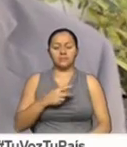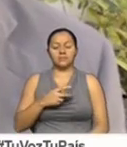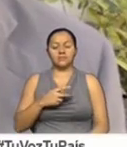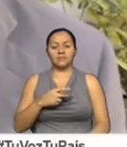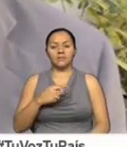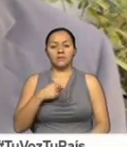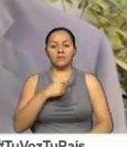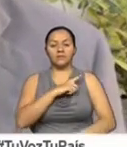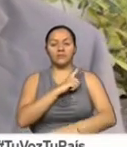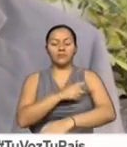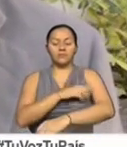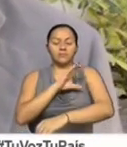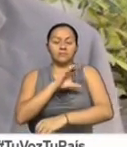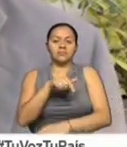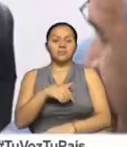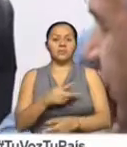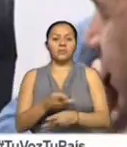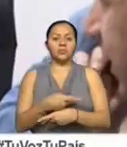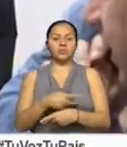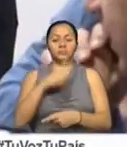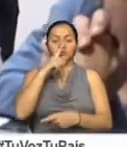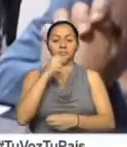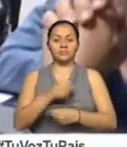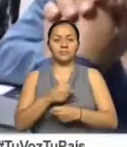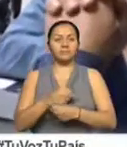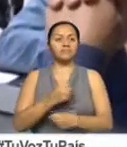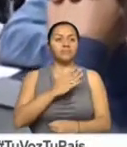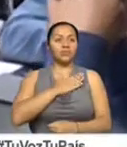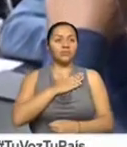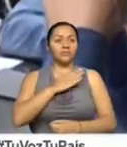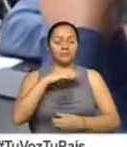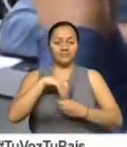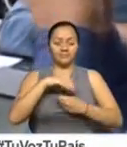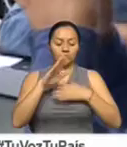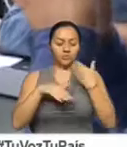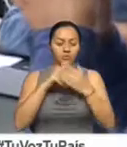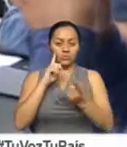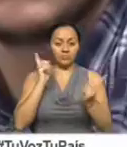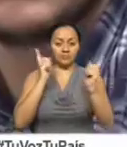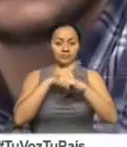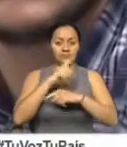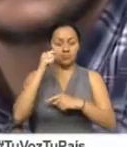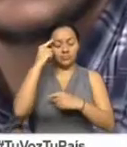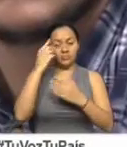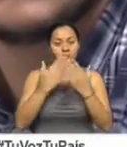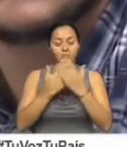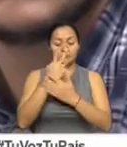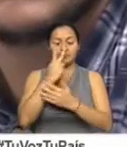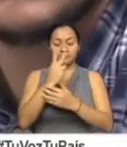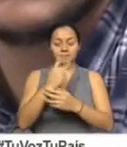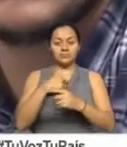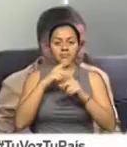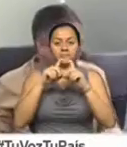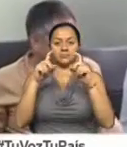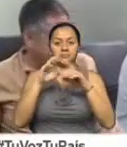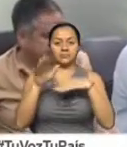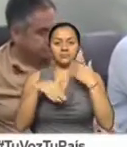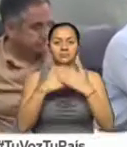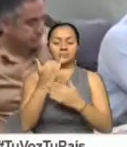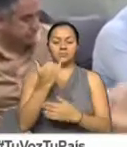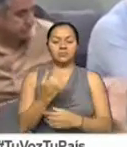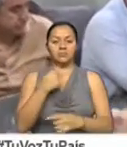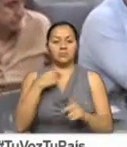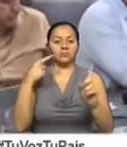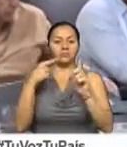el sector productivo, el sector del empleo. La confianza generada por el cambio de gobierno, la apertura al sector empresarial y la